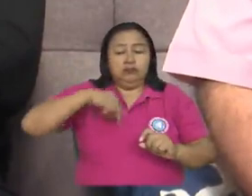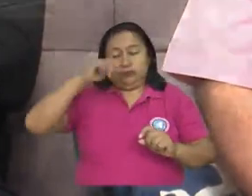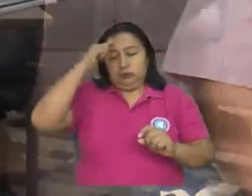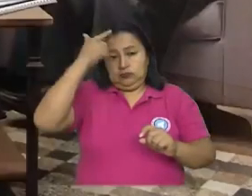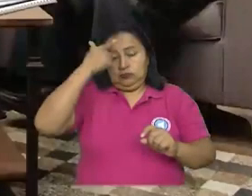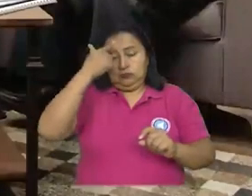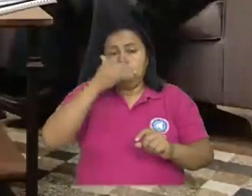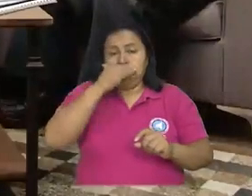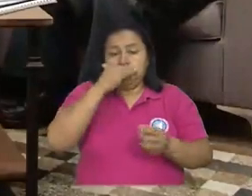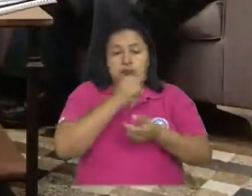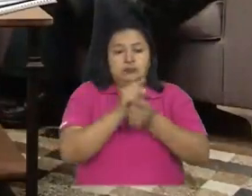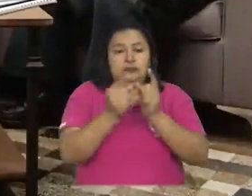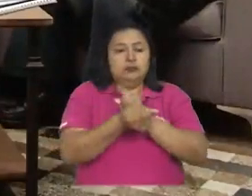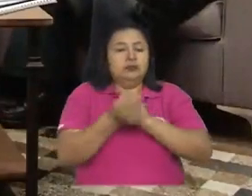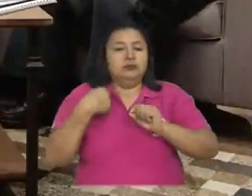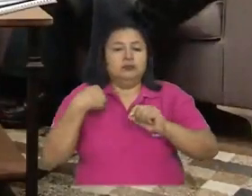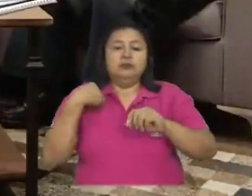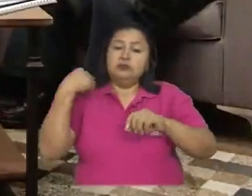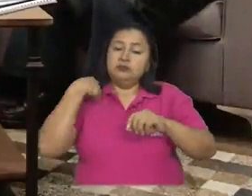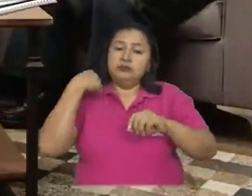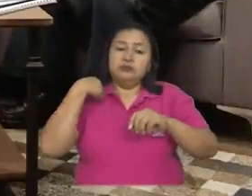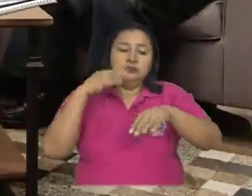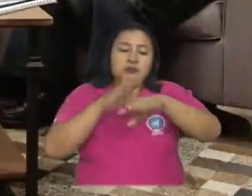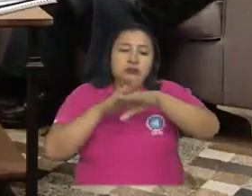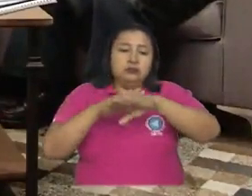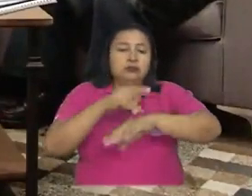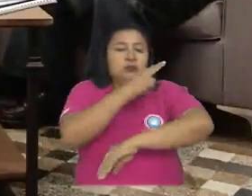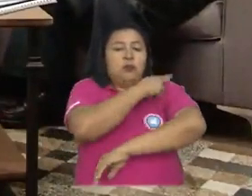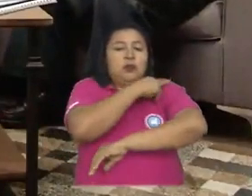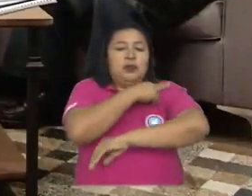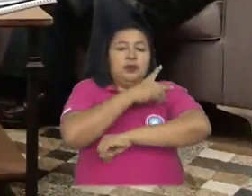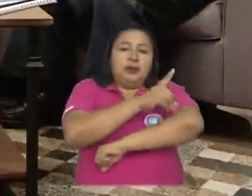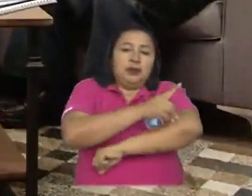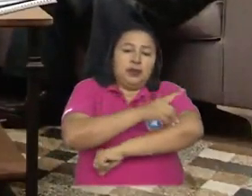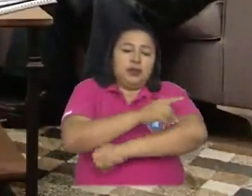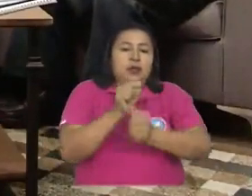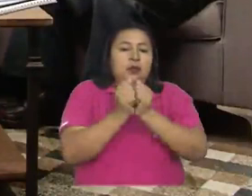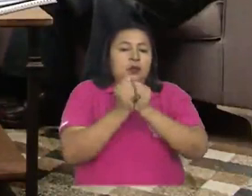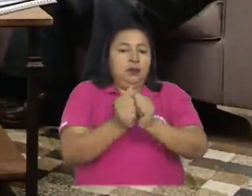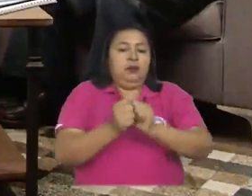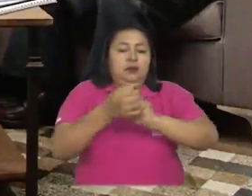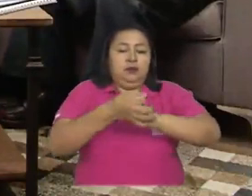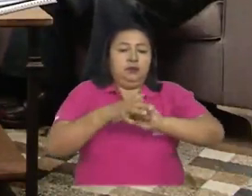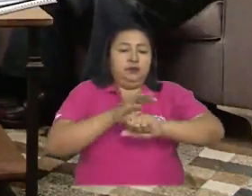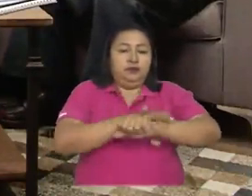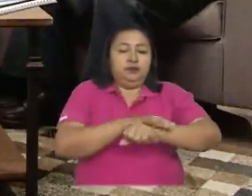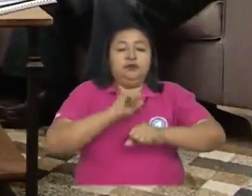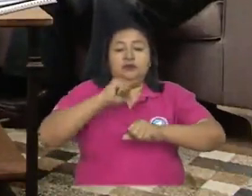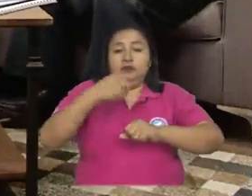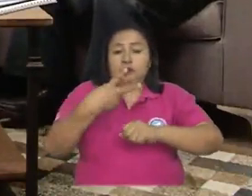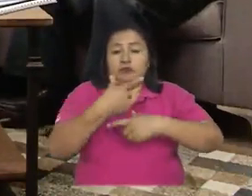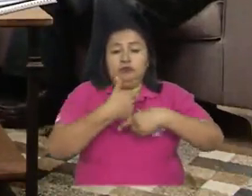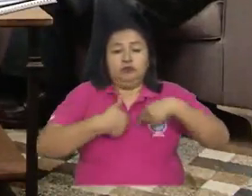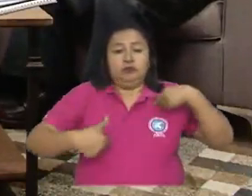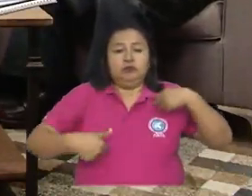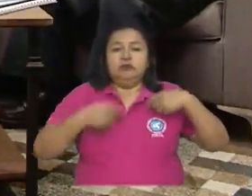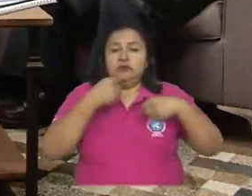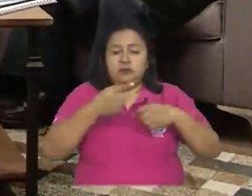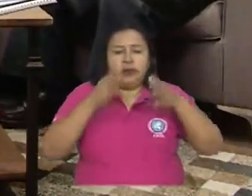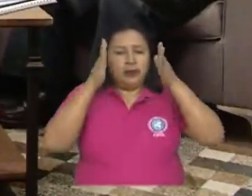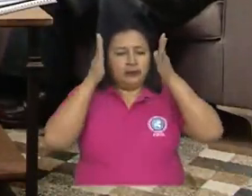revolucionario. Siempre el llamado de nuestro comandante Daniel y la compañera Rosario, nuestra vicepresidenta, es la atención